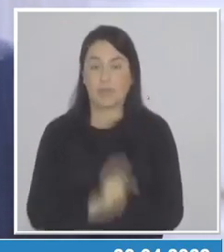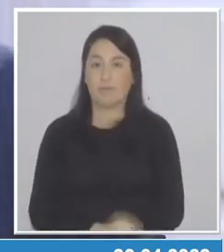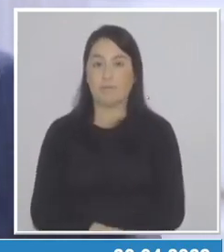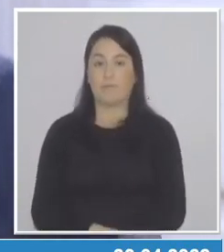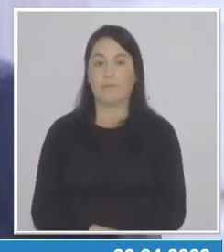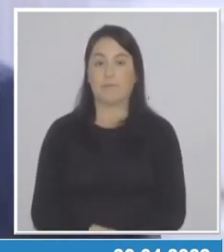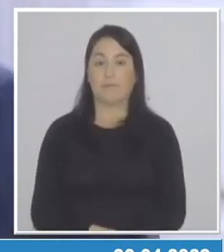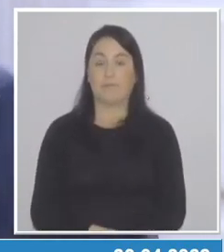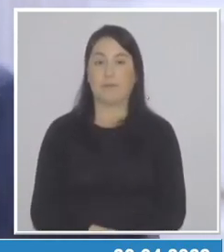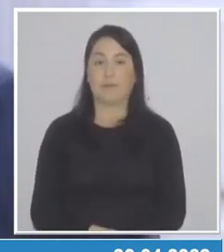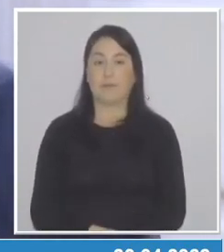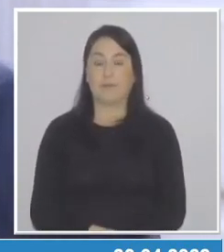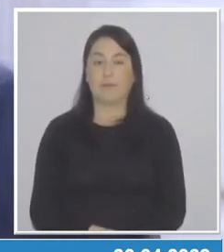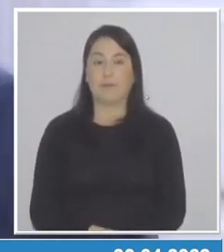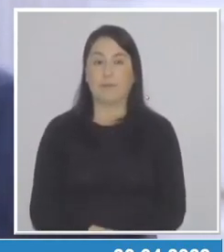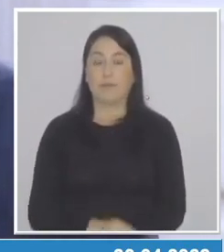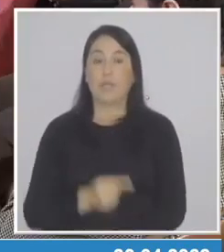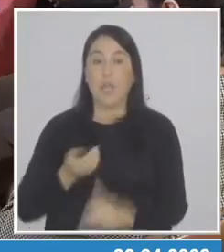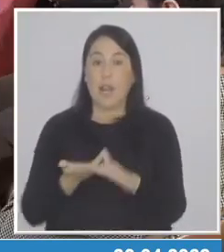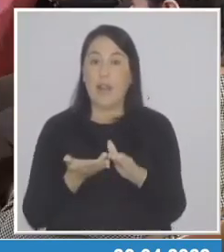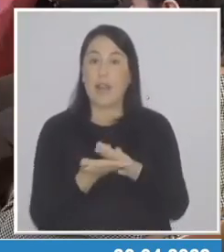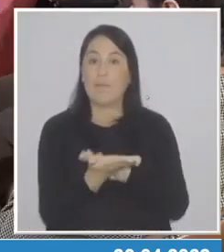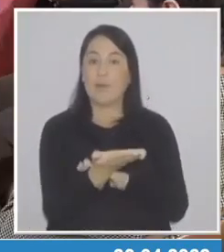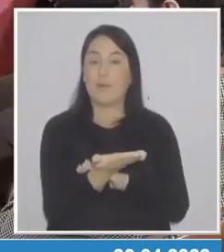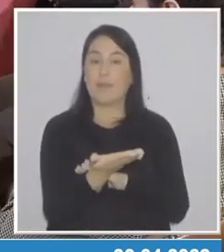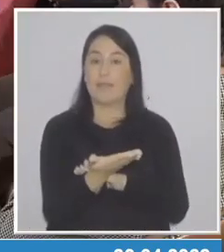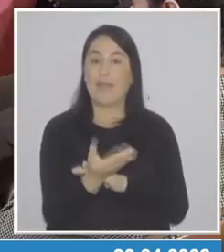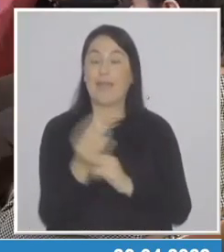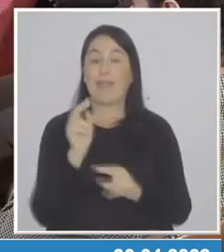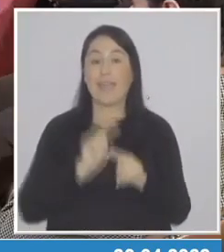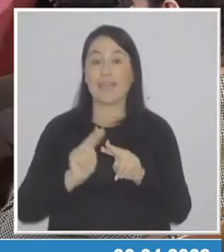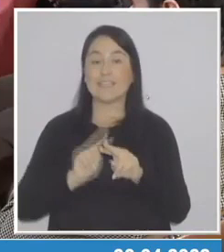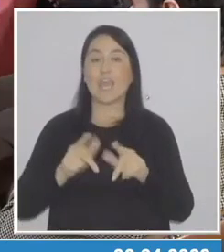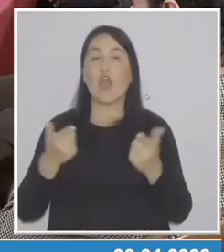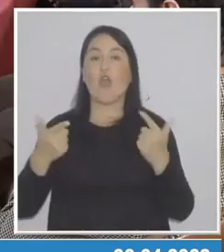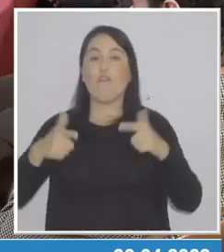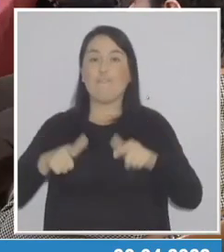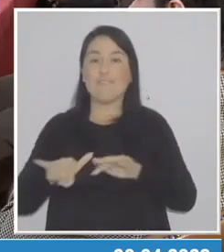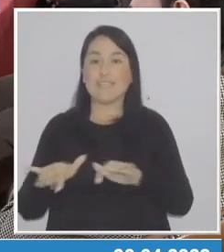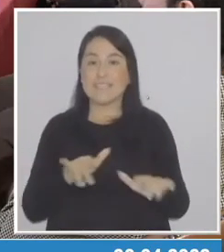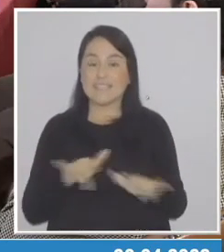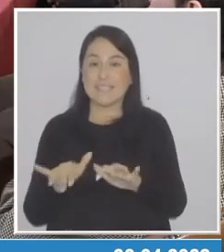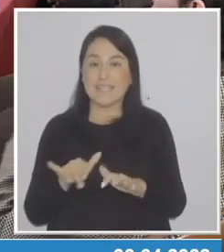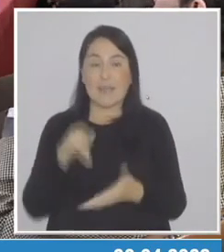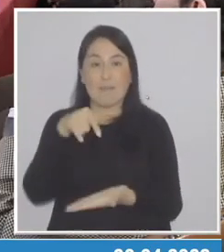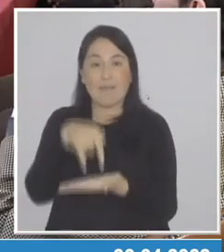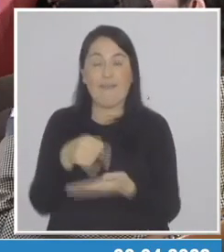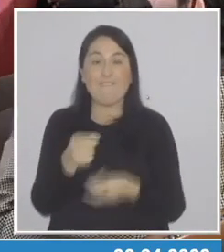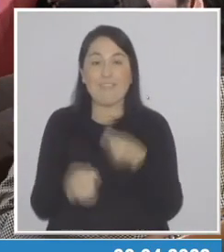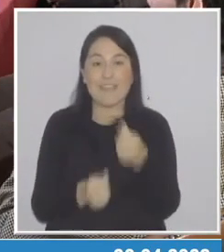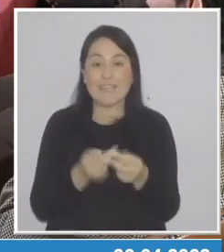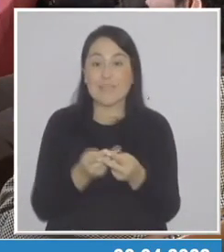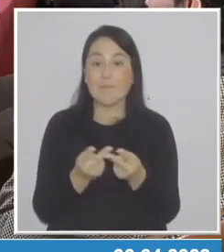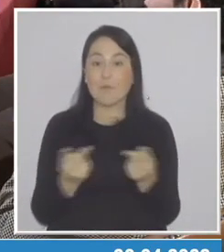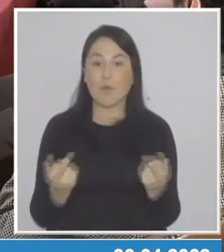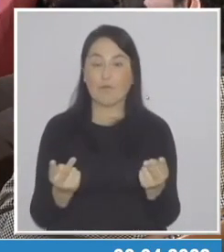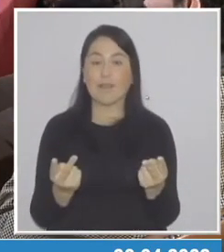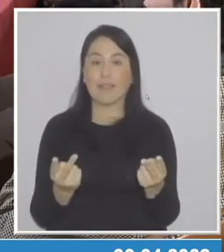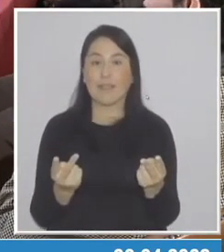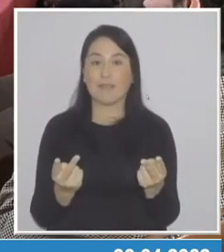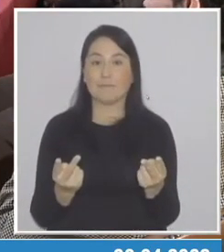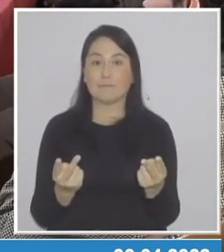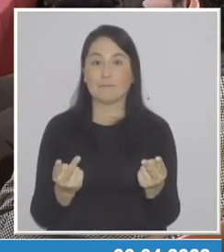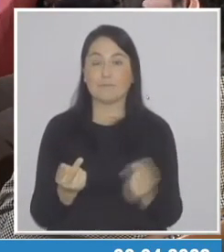En relación con la propuesta de creación de una oficina parlamentaria de finanzas públicas y de impacto regulatorio, nos